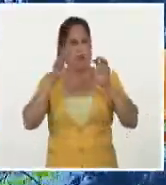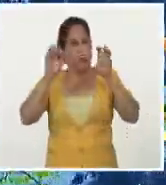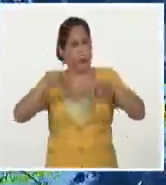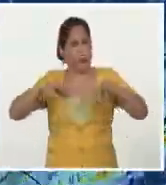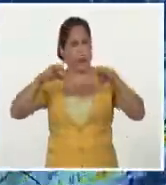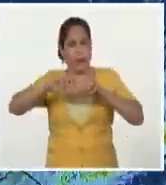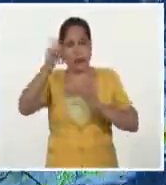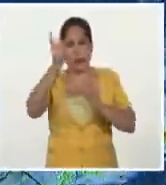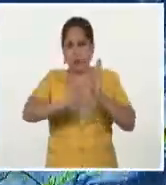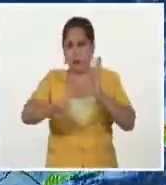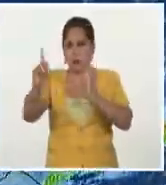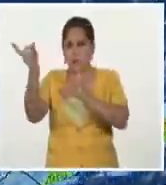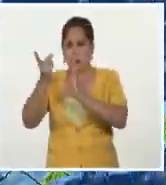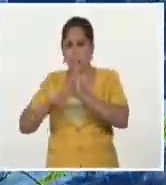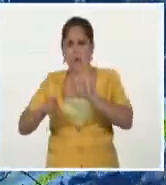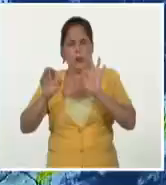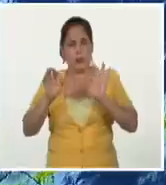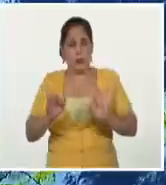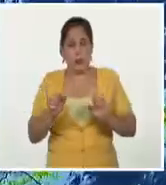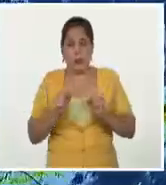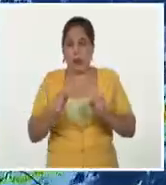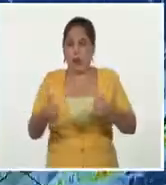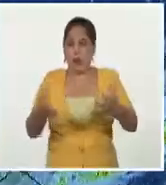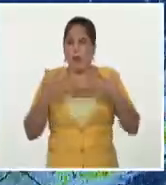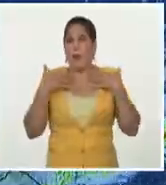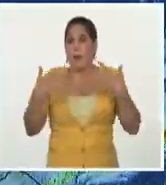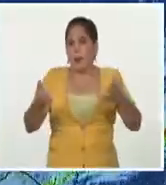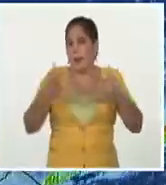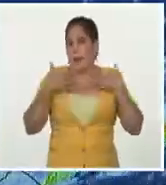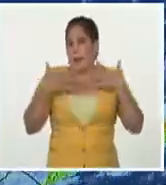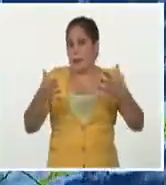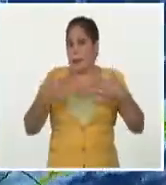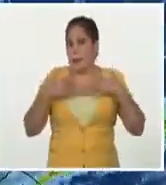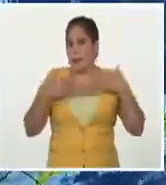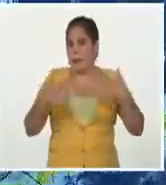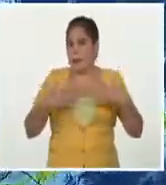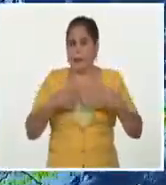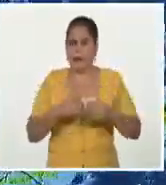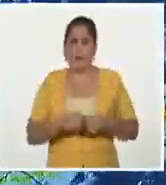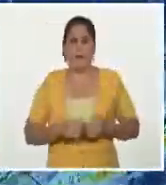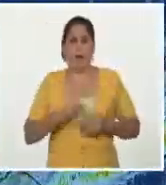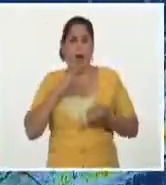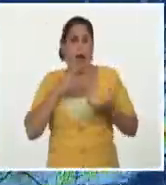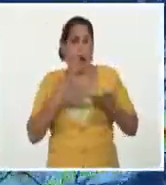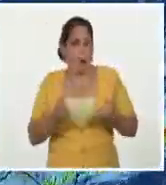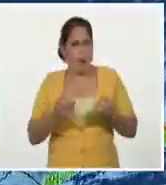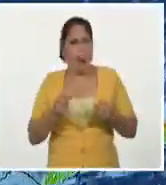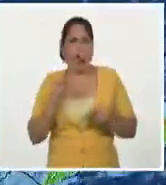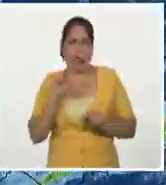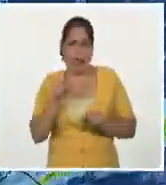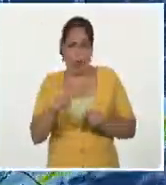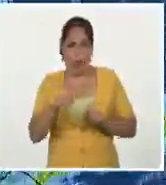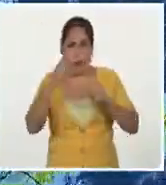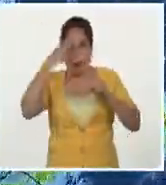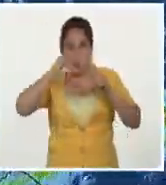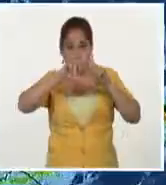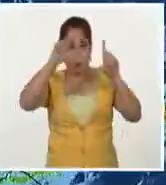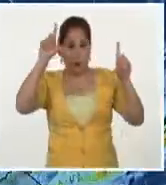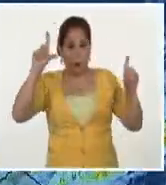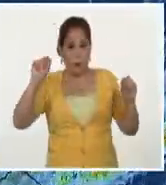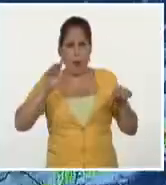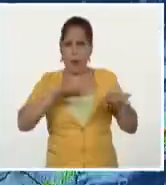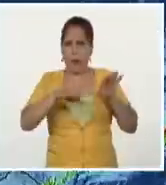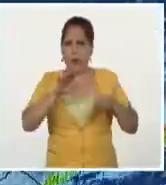tormentas eléctricas por el intenso calor que hay durante todo el día por el incremento en la humedad con los factores locales debido a las características